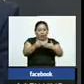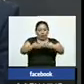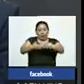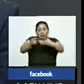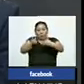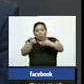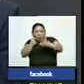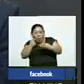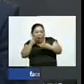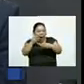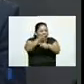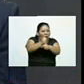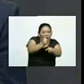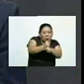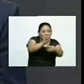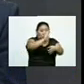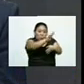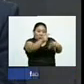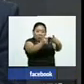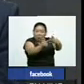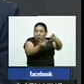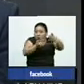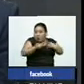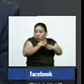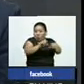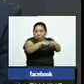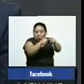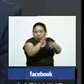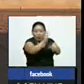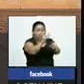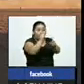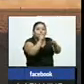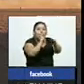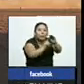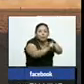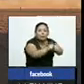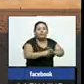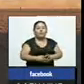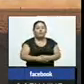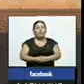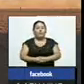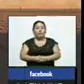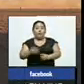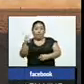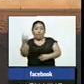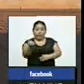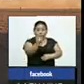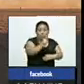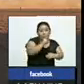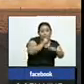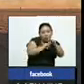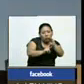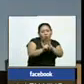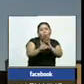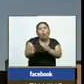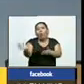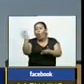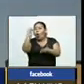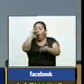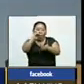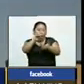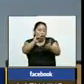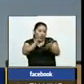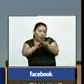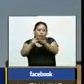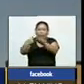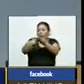abusos y violaciones a los derechos humanos de los migrantes. Los inmigrantes indocumentados vuelven a estar en el centro de la